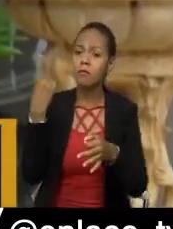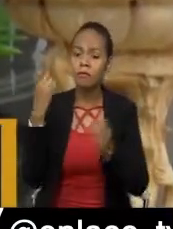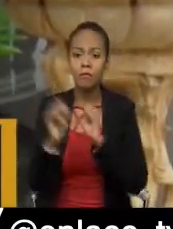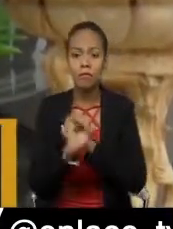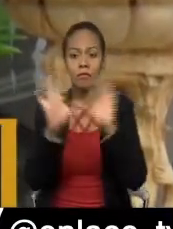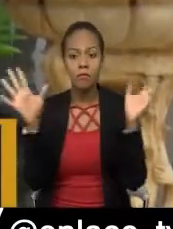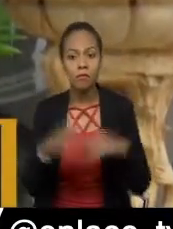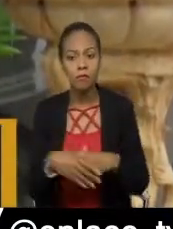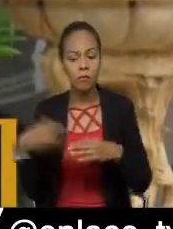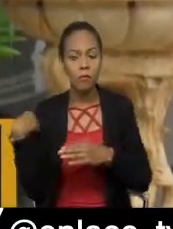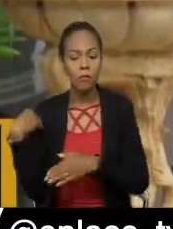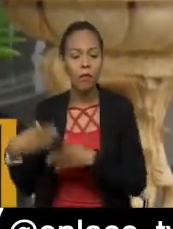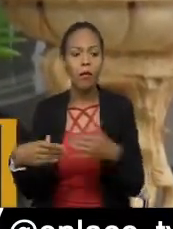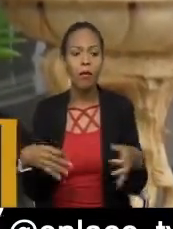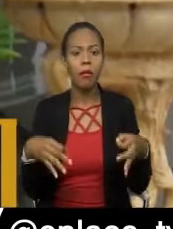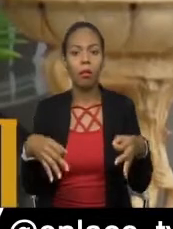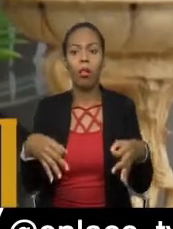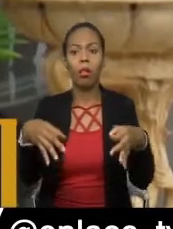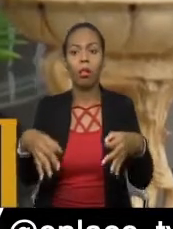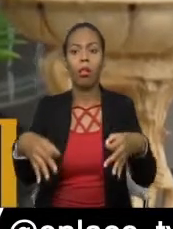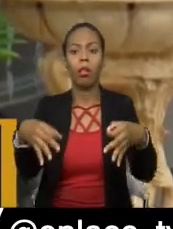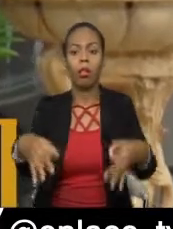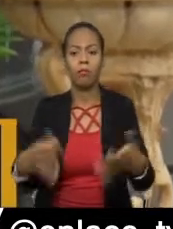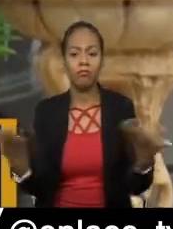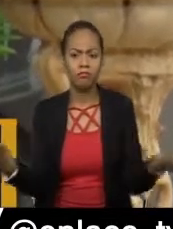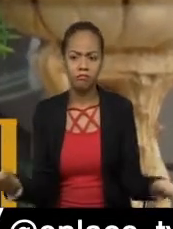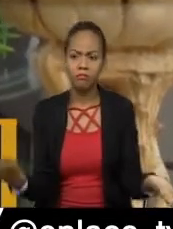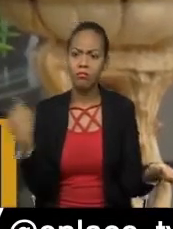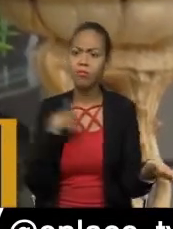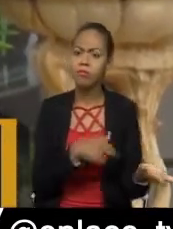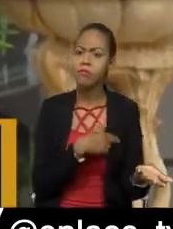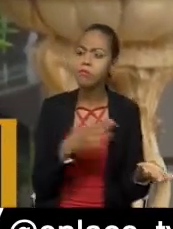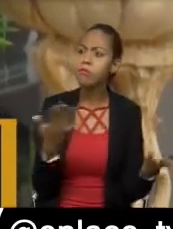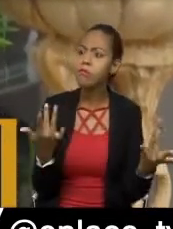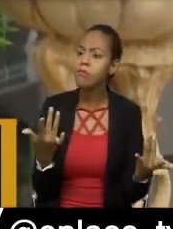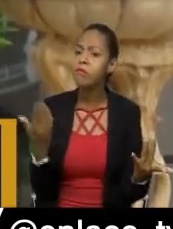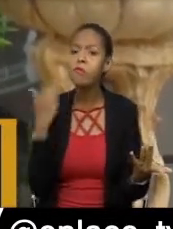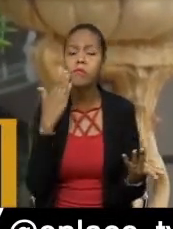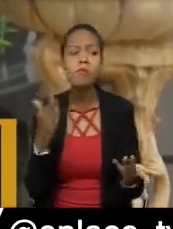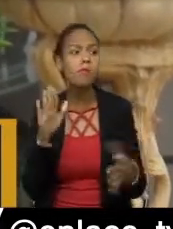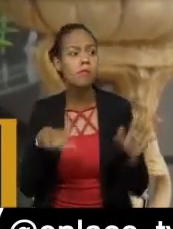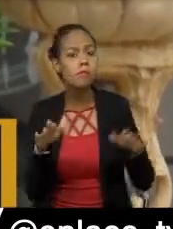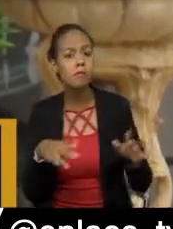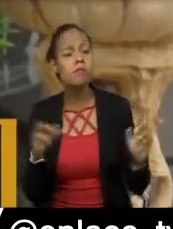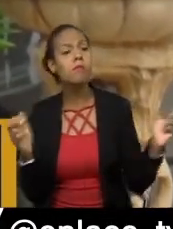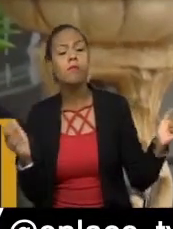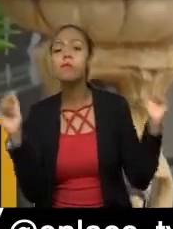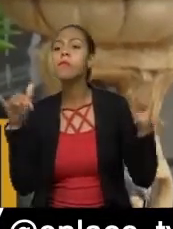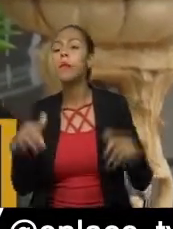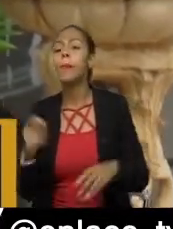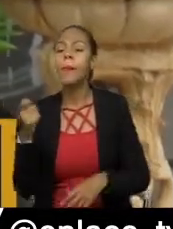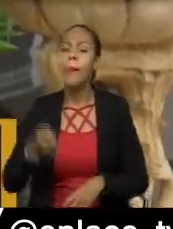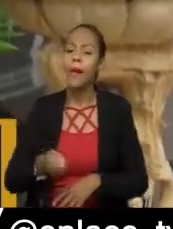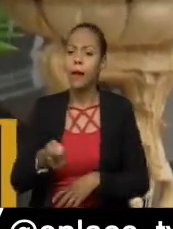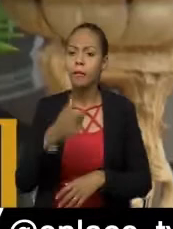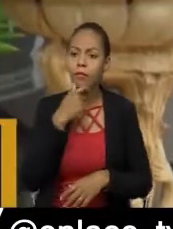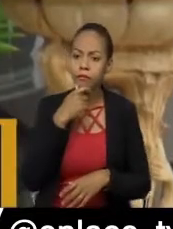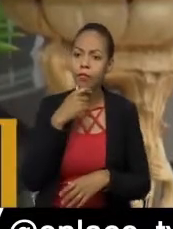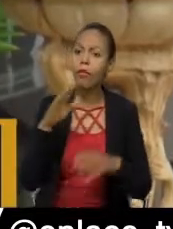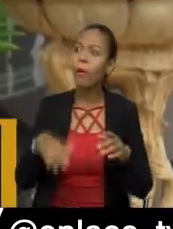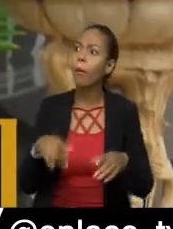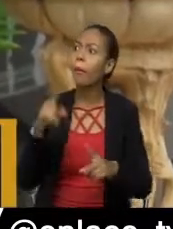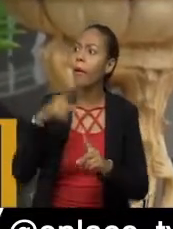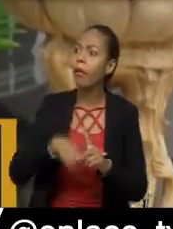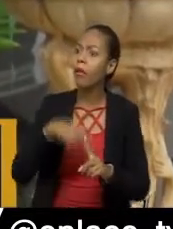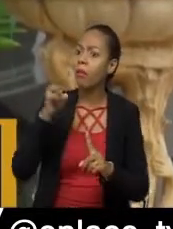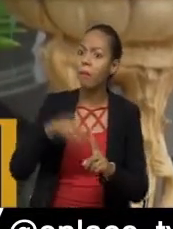proceso ha sido muy dilatado. Hemos estado esperando audiencias que han pasado meses para que nos citen